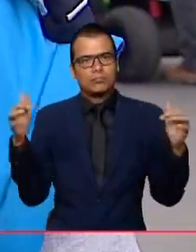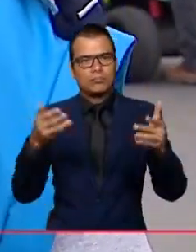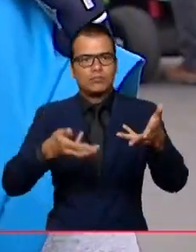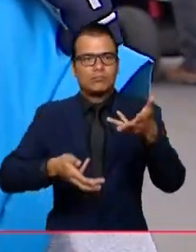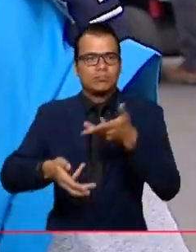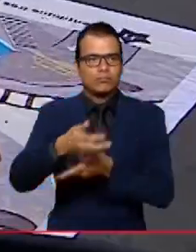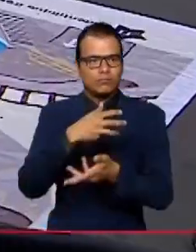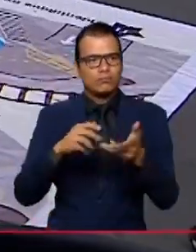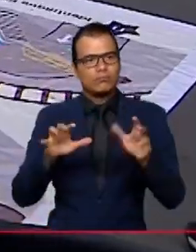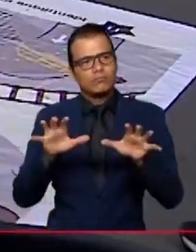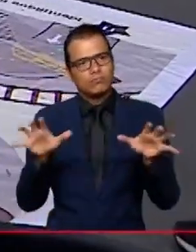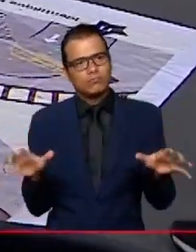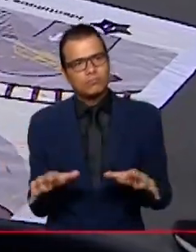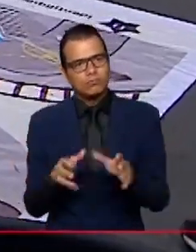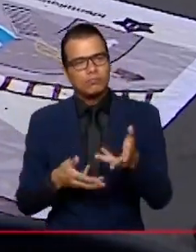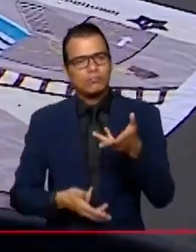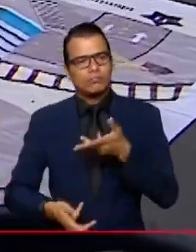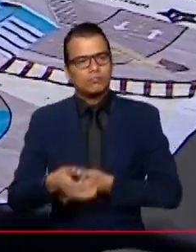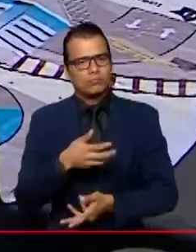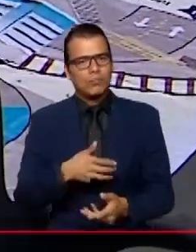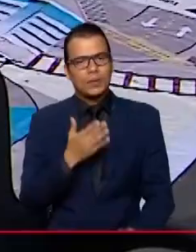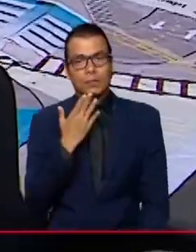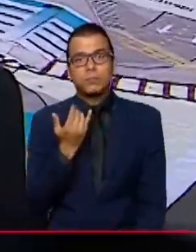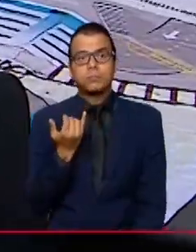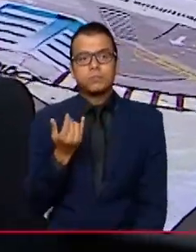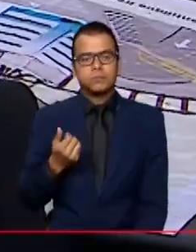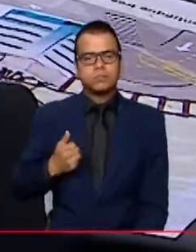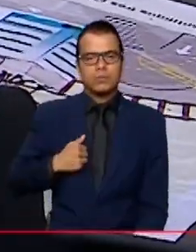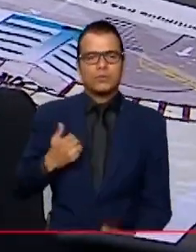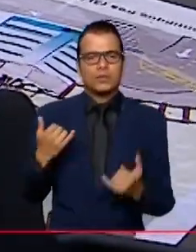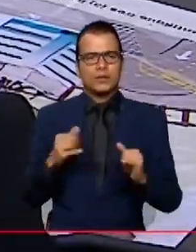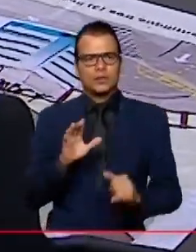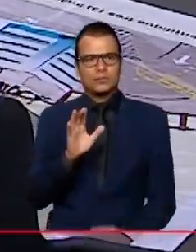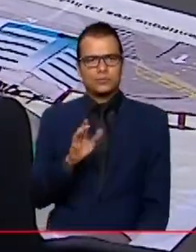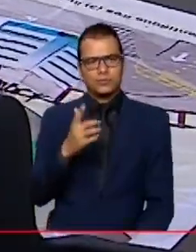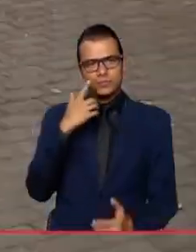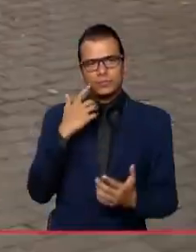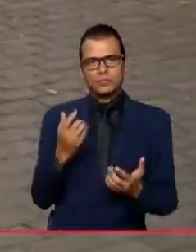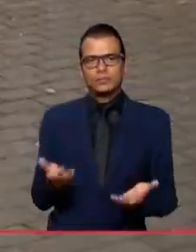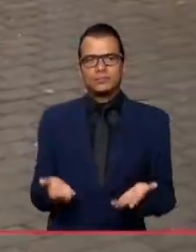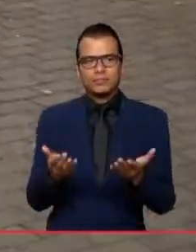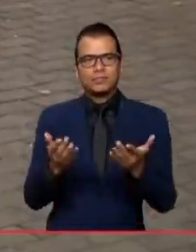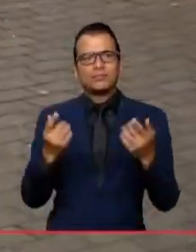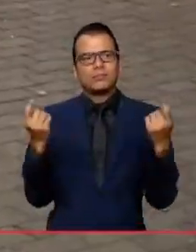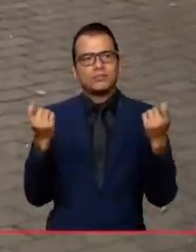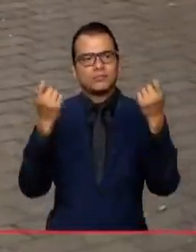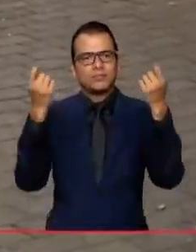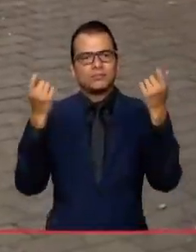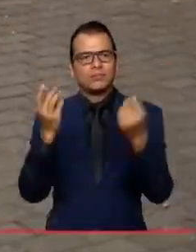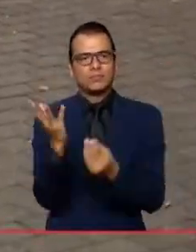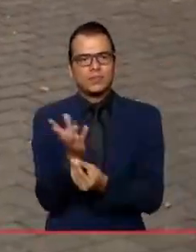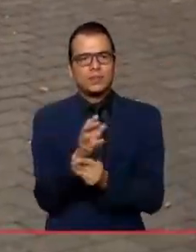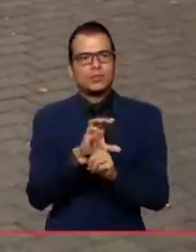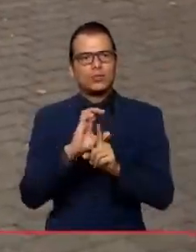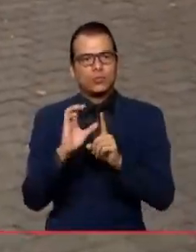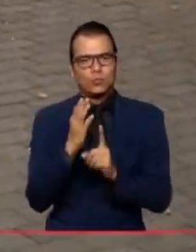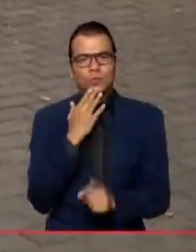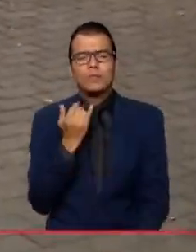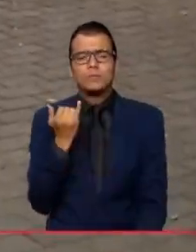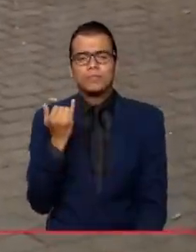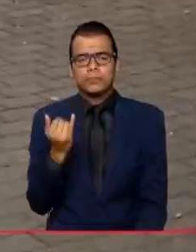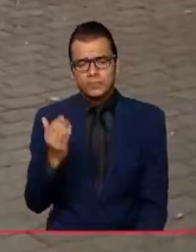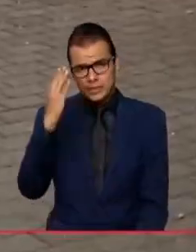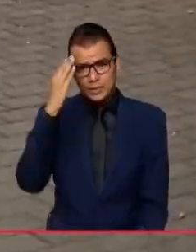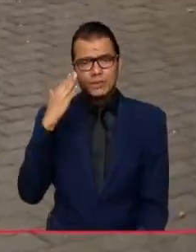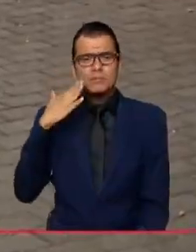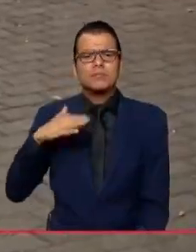a disfrutar, para que puedan jugar, compartir entre las familias. La tarea es promover el arte, la cultura y garantizar el orden público. Desafortunadamente aquí en